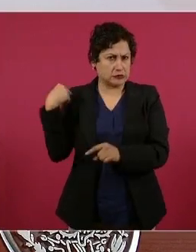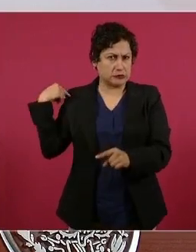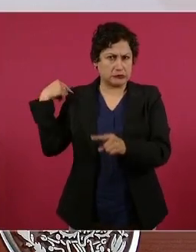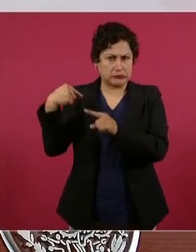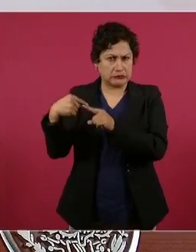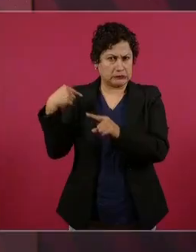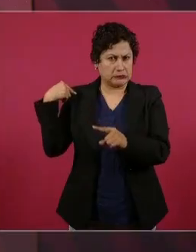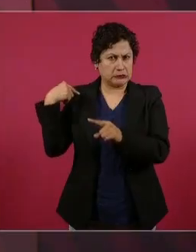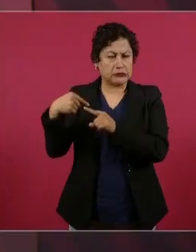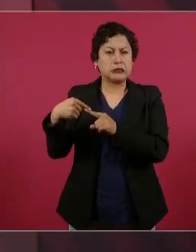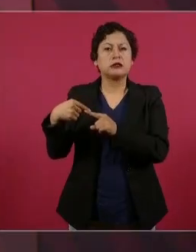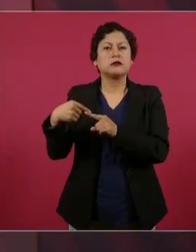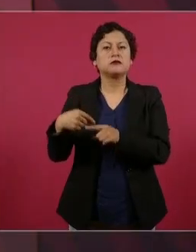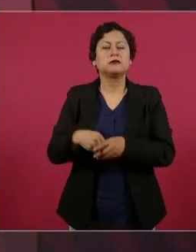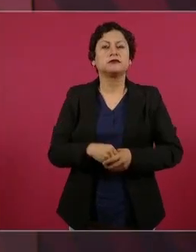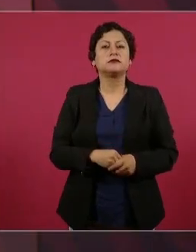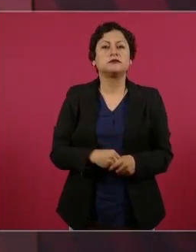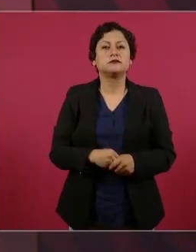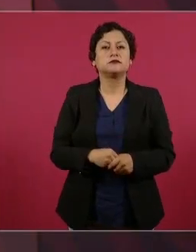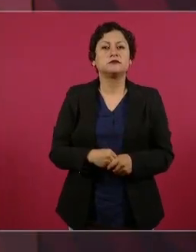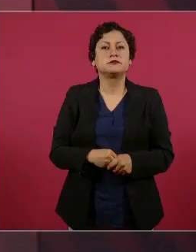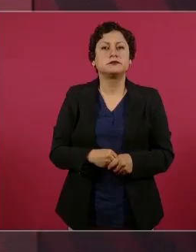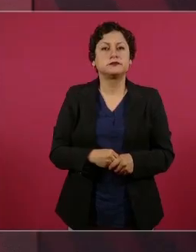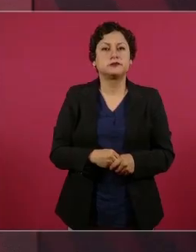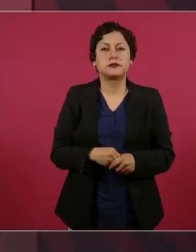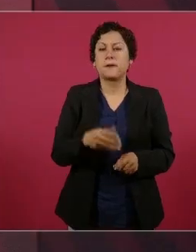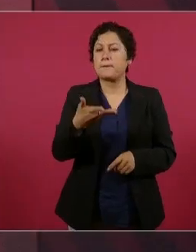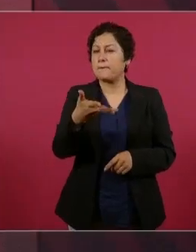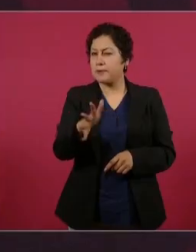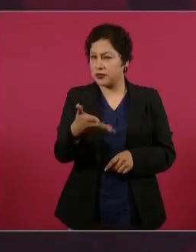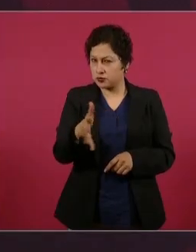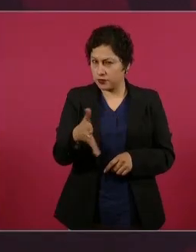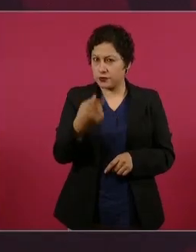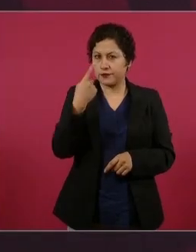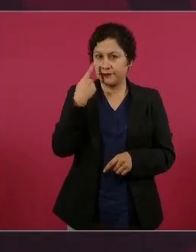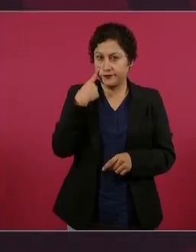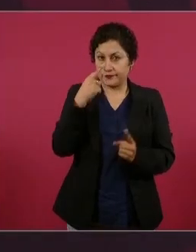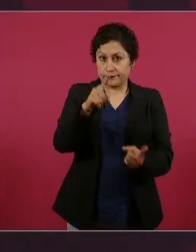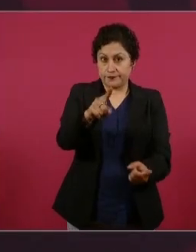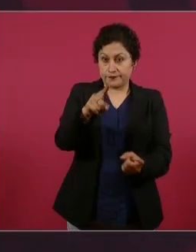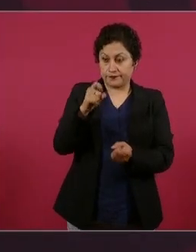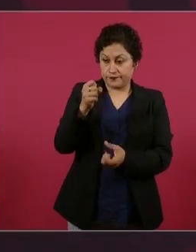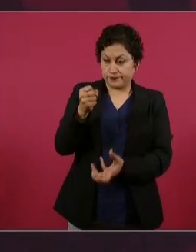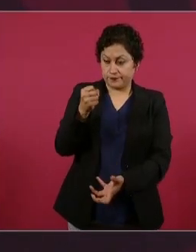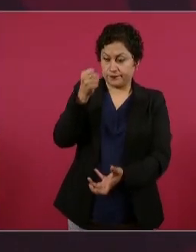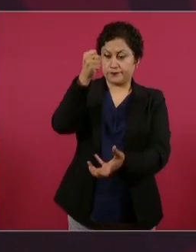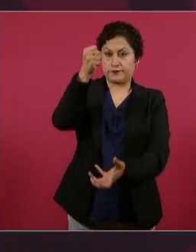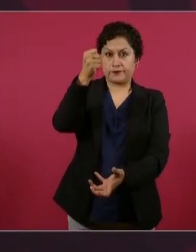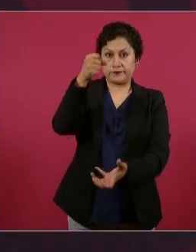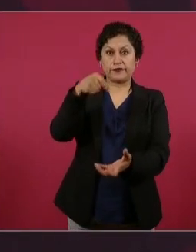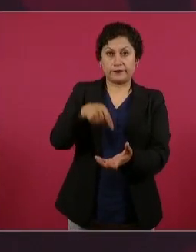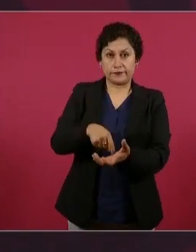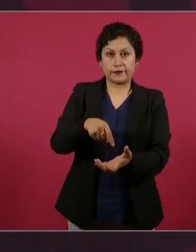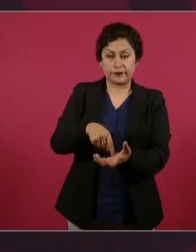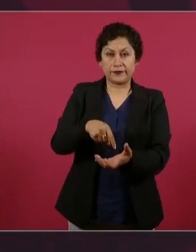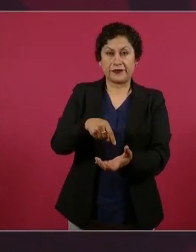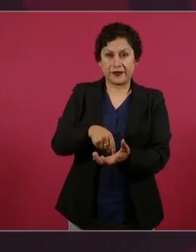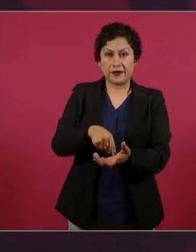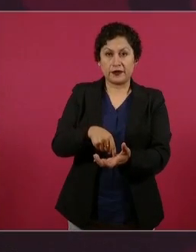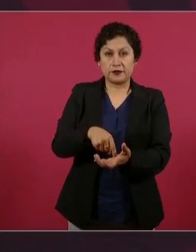de este siglo, de cada peso del presupuesto nacional, 40 centavos